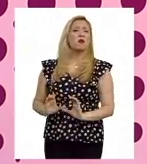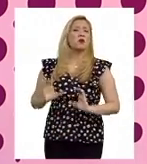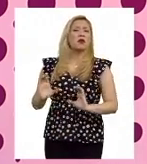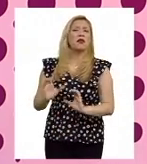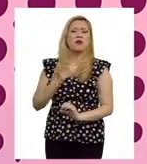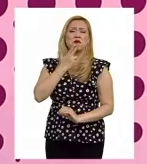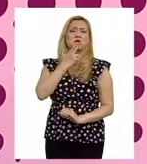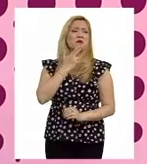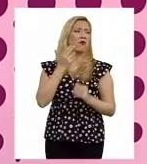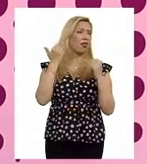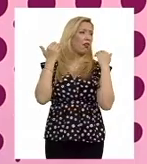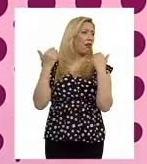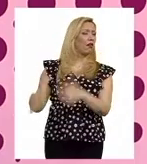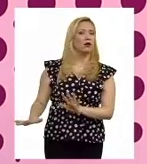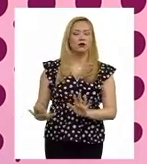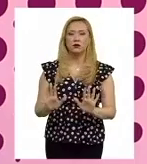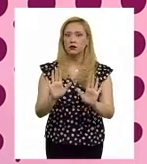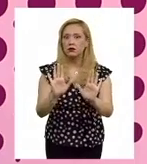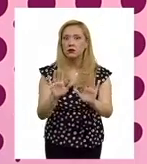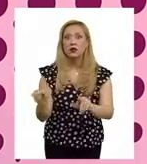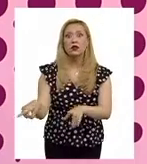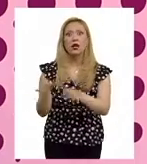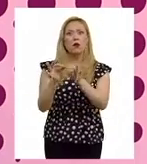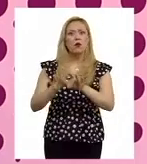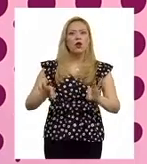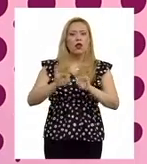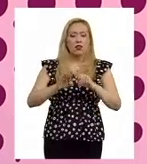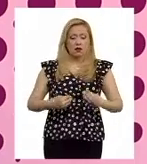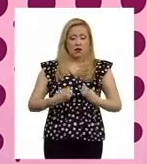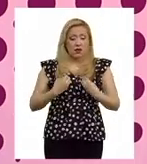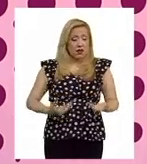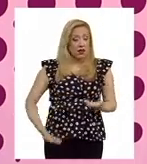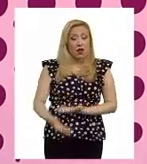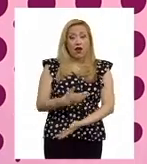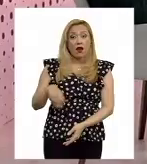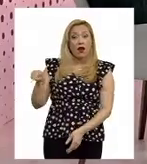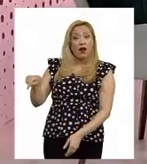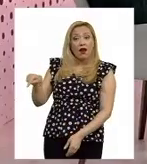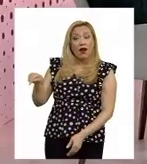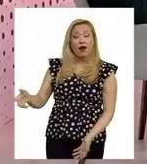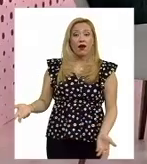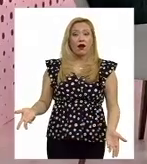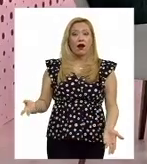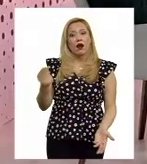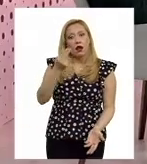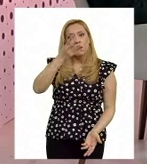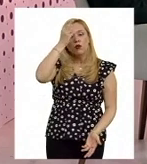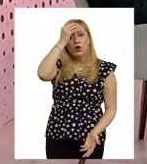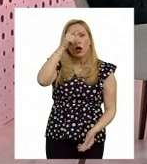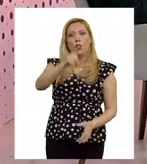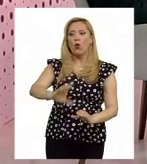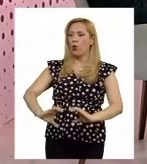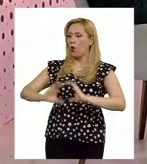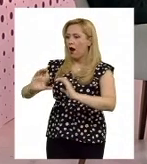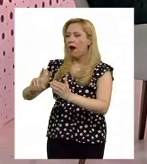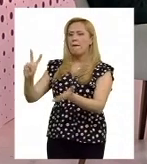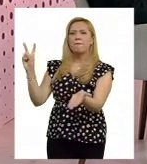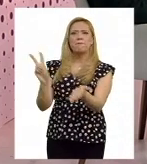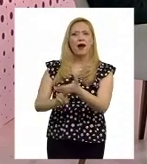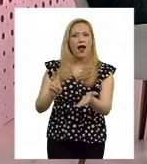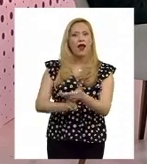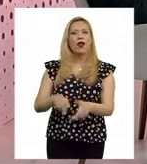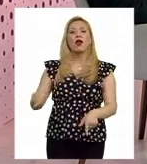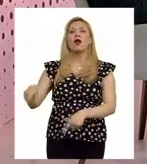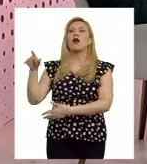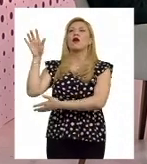¿no? La vida que tenemos y la vida como lo conocemos. Entonces es importantísimo aprender a valorar a los manglares, no